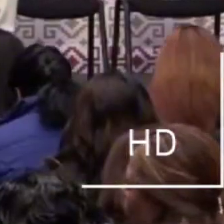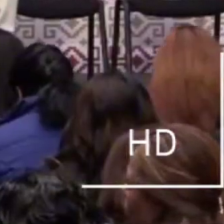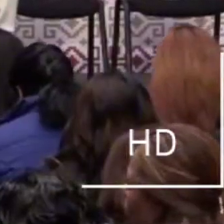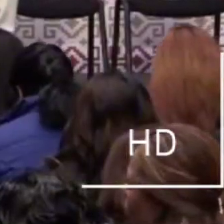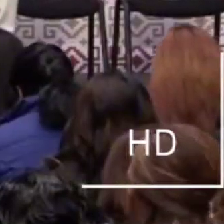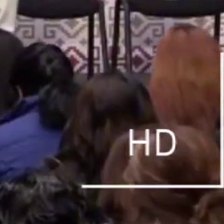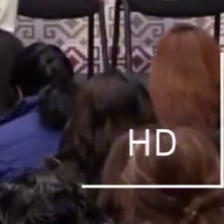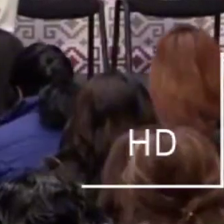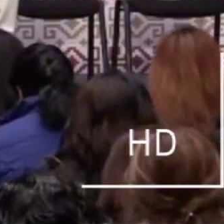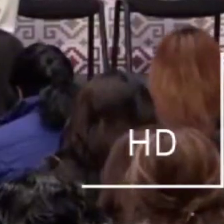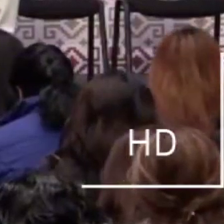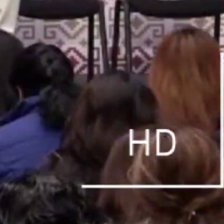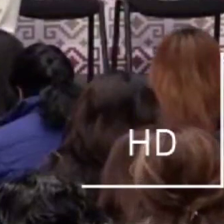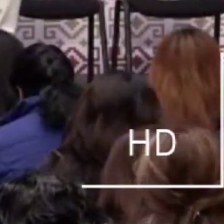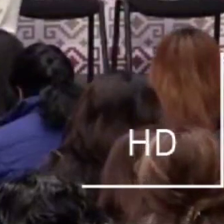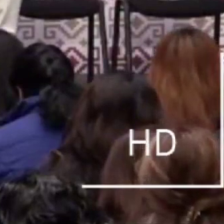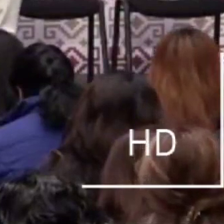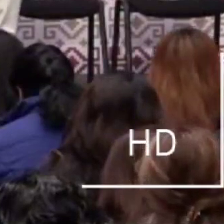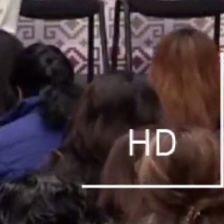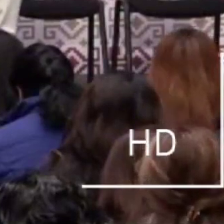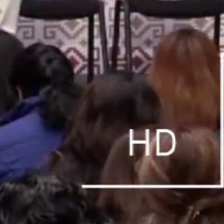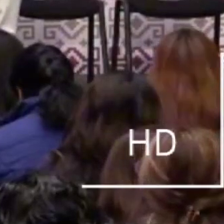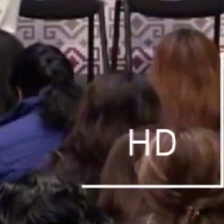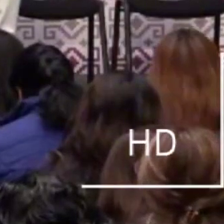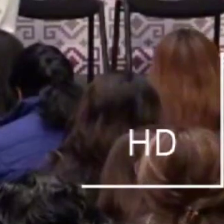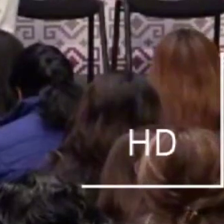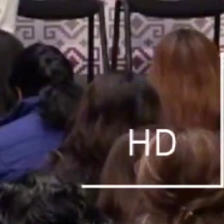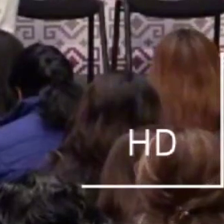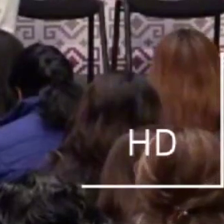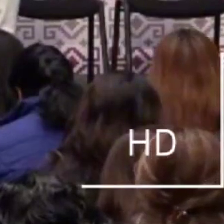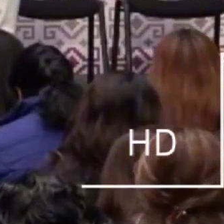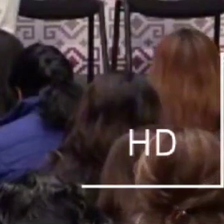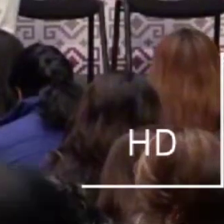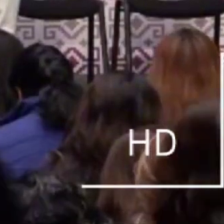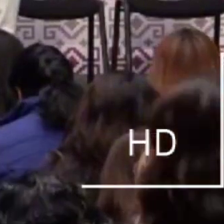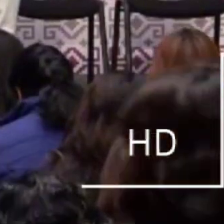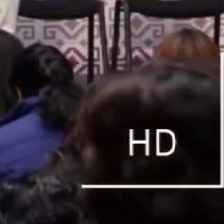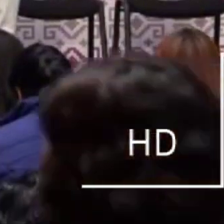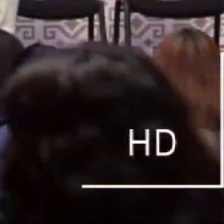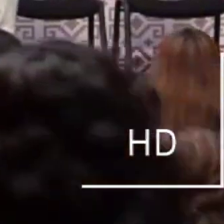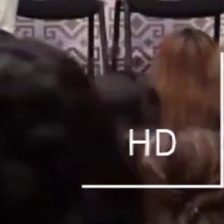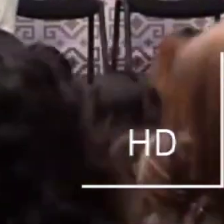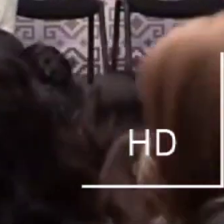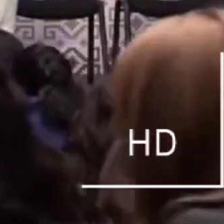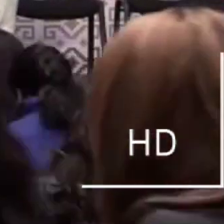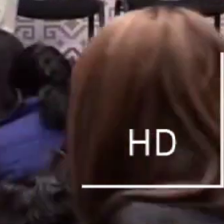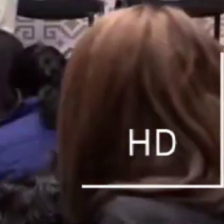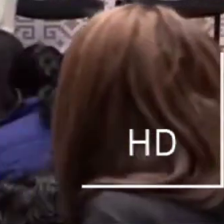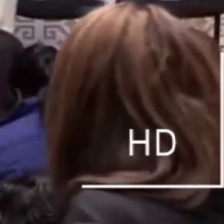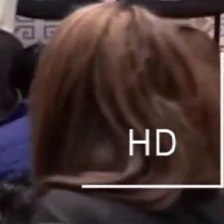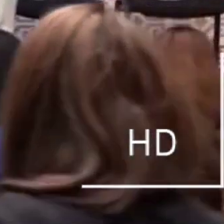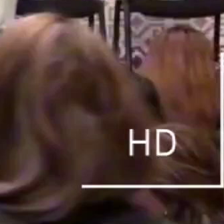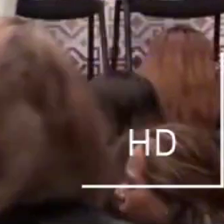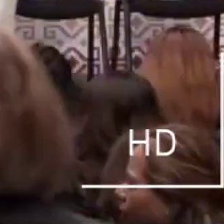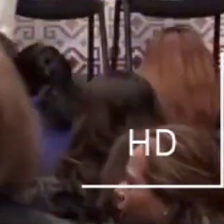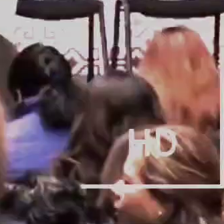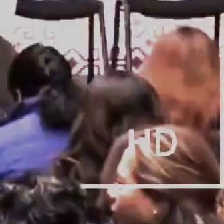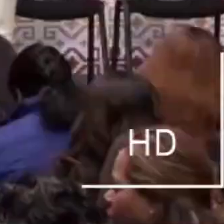Muchas gracias. Si hay alguien que guste participar en una segunda fotografía, puede subir en este momento con nuestras autoridades.